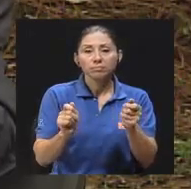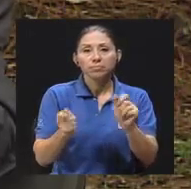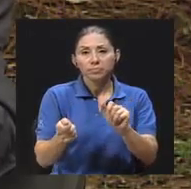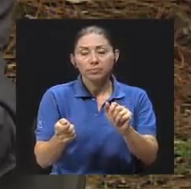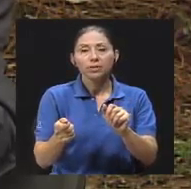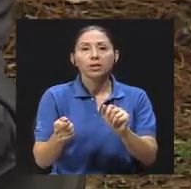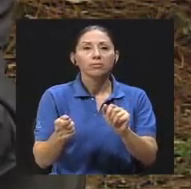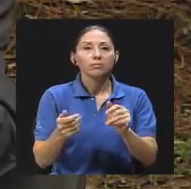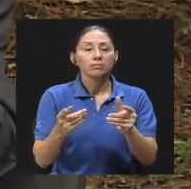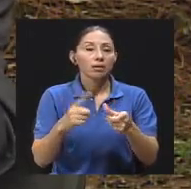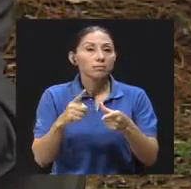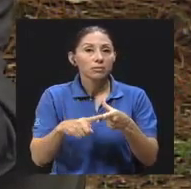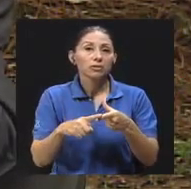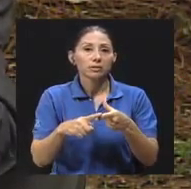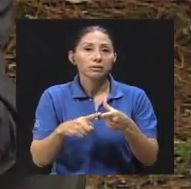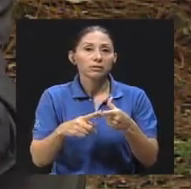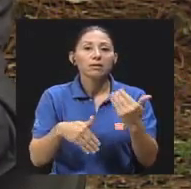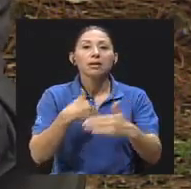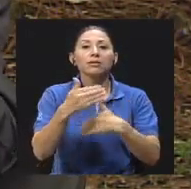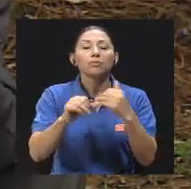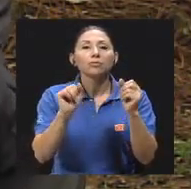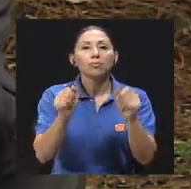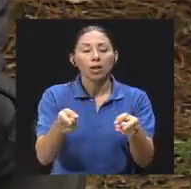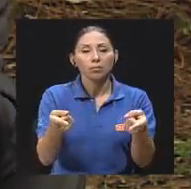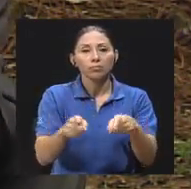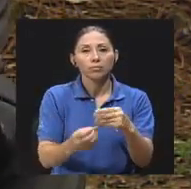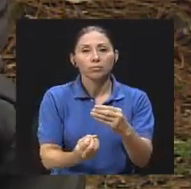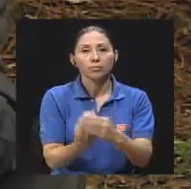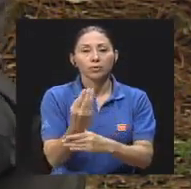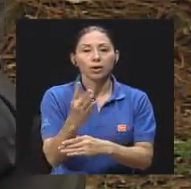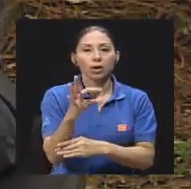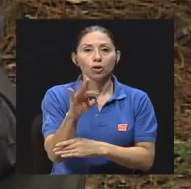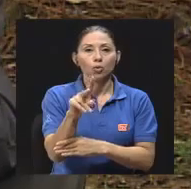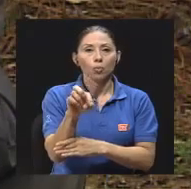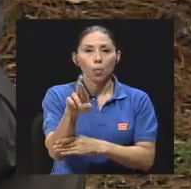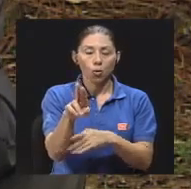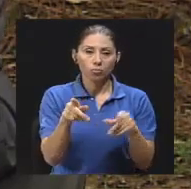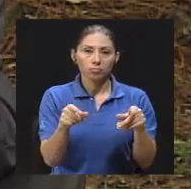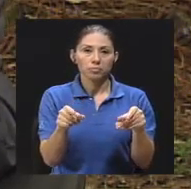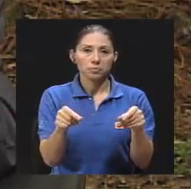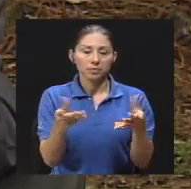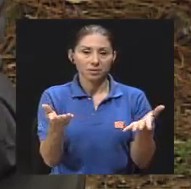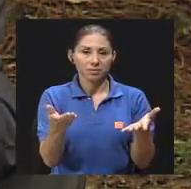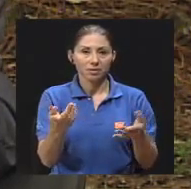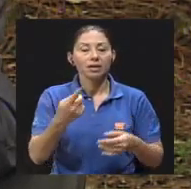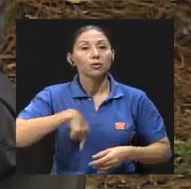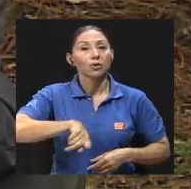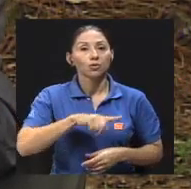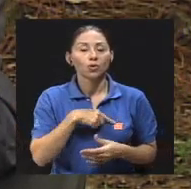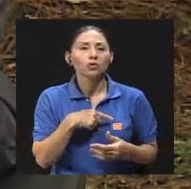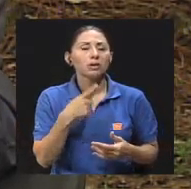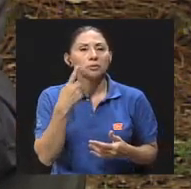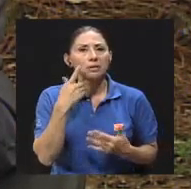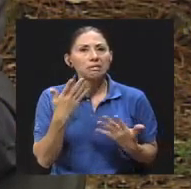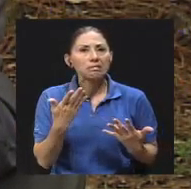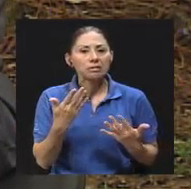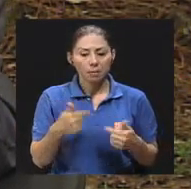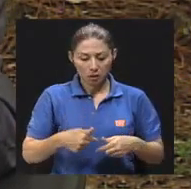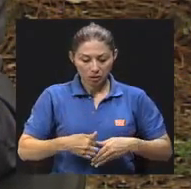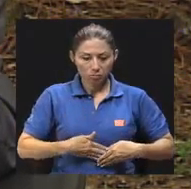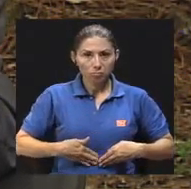en progresión, lógicamente podemos llegar con el futuro a tener un tumor, que es lo que es lo que nosotros estamos creyendo. ¿Qué hacemos